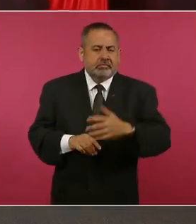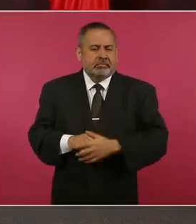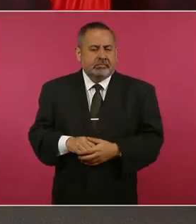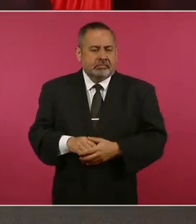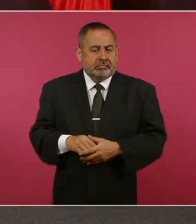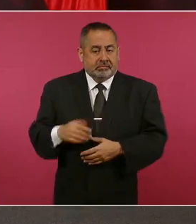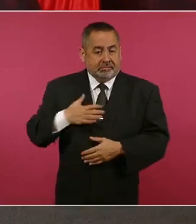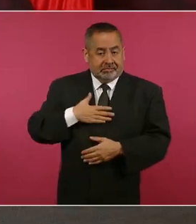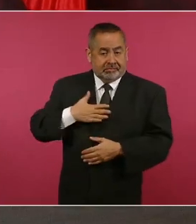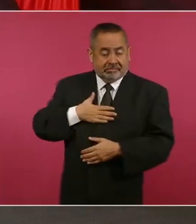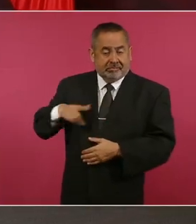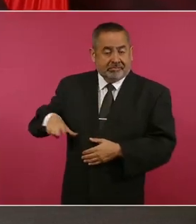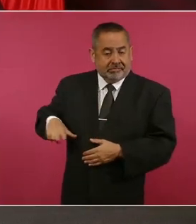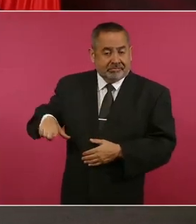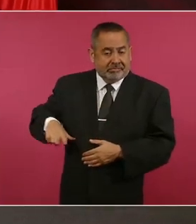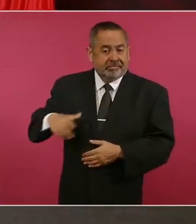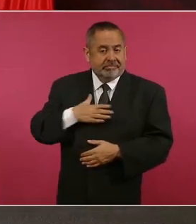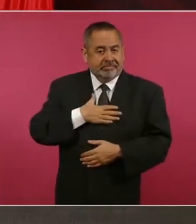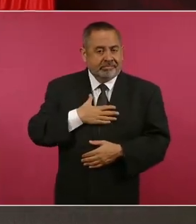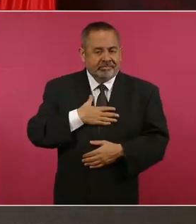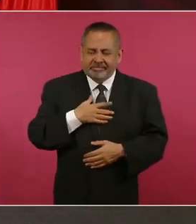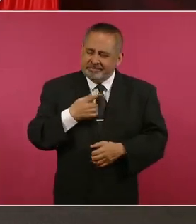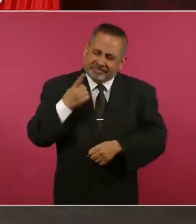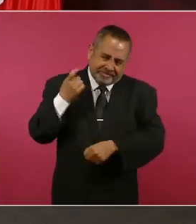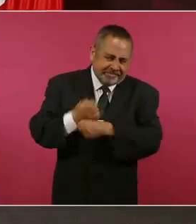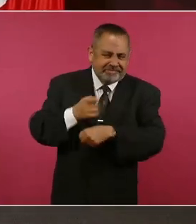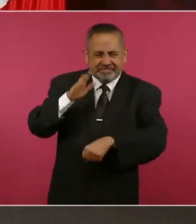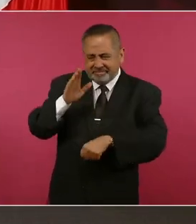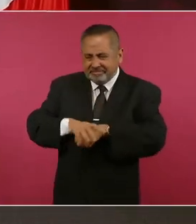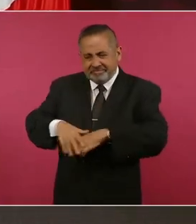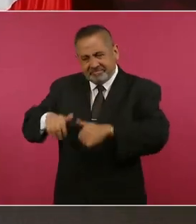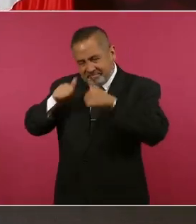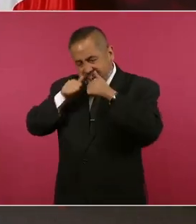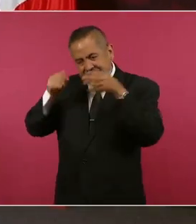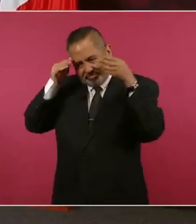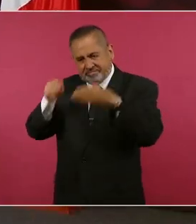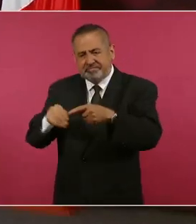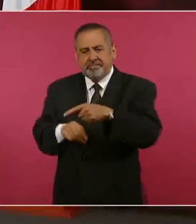este gobierno es el que más